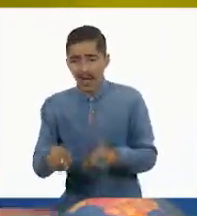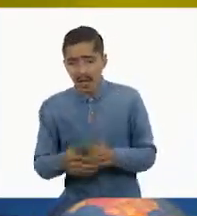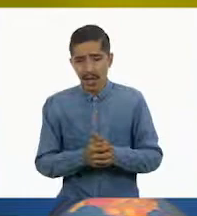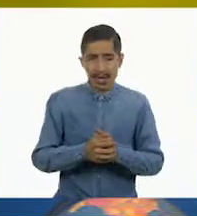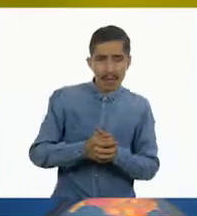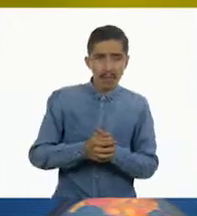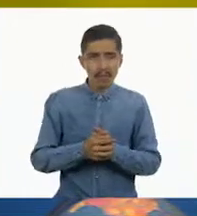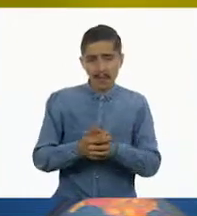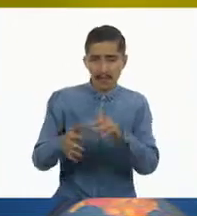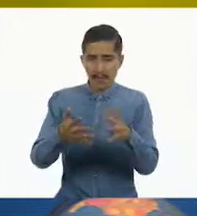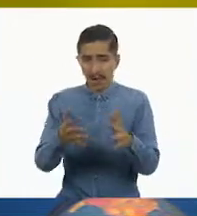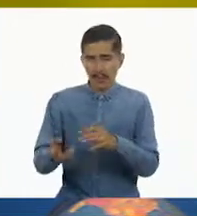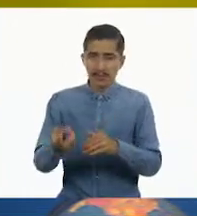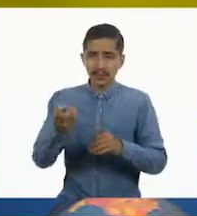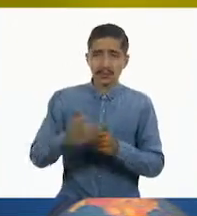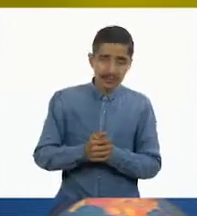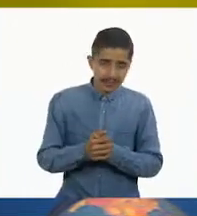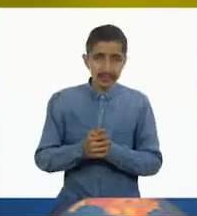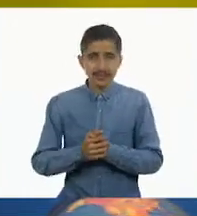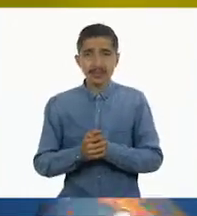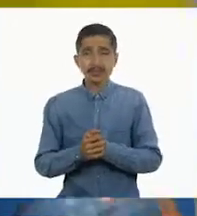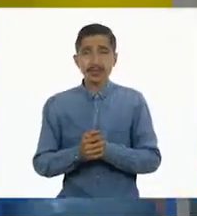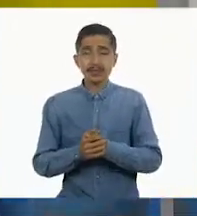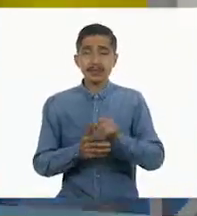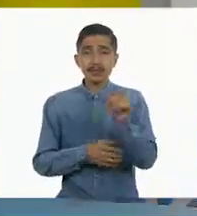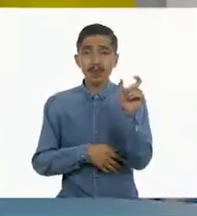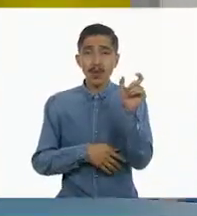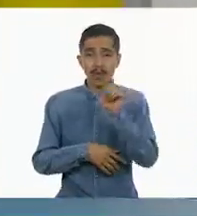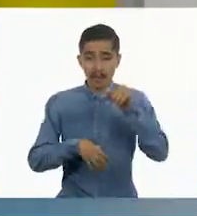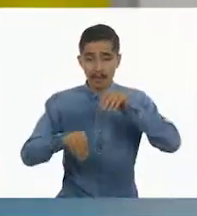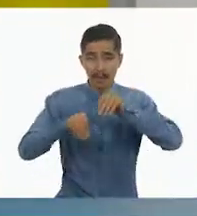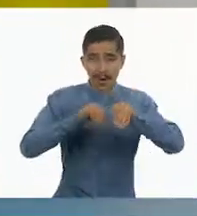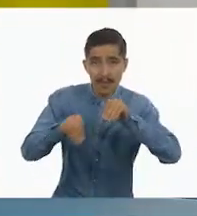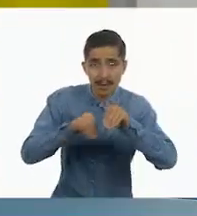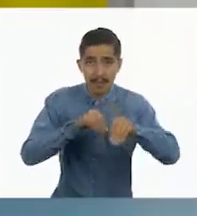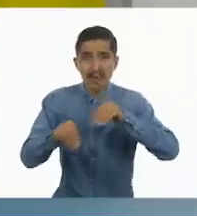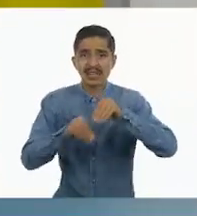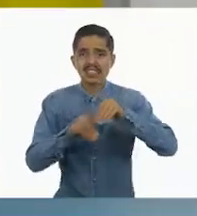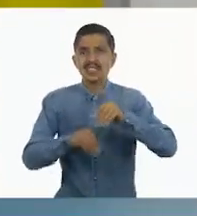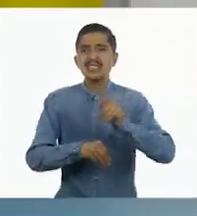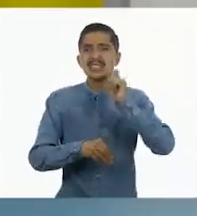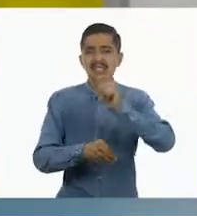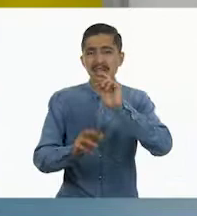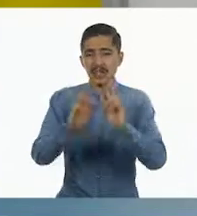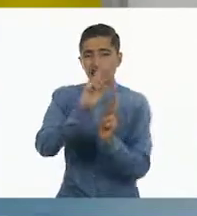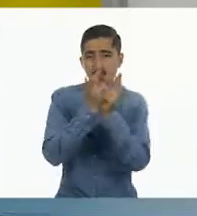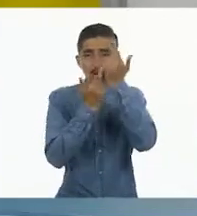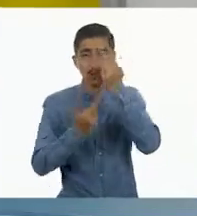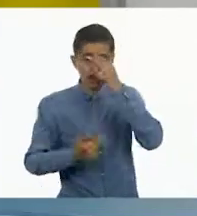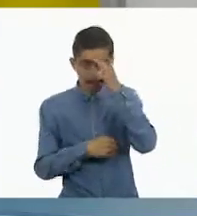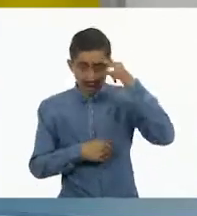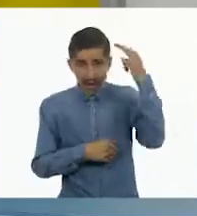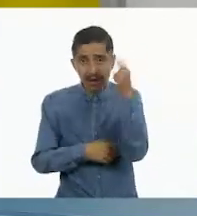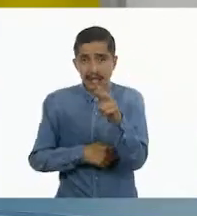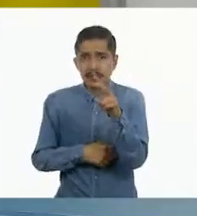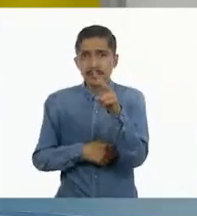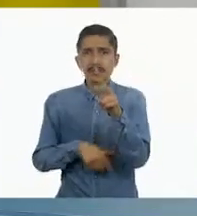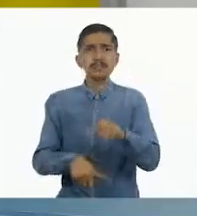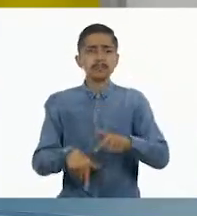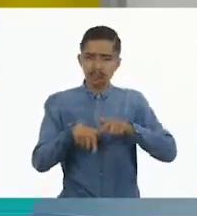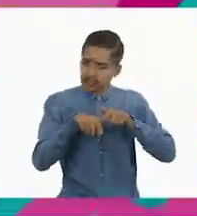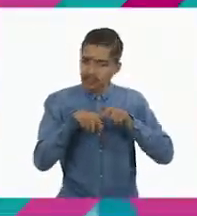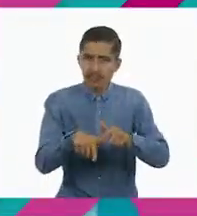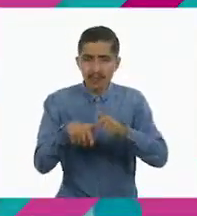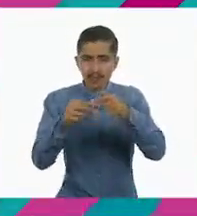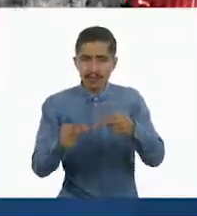así. Toma en cuenta que durante el complejo movimiento social que llamamos Revolución Mexicana, continuó la producción y